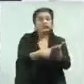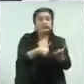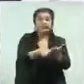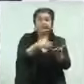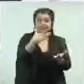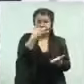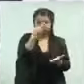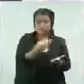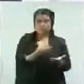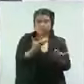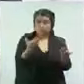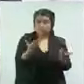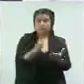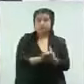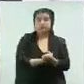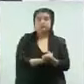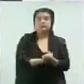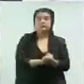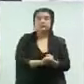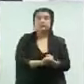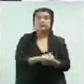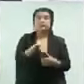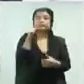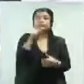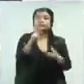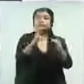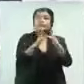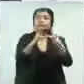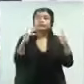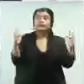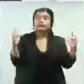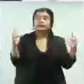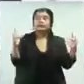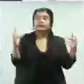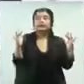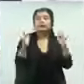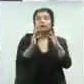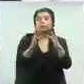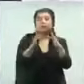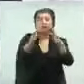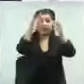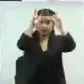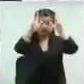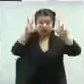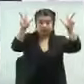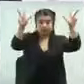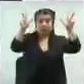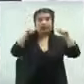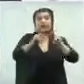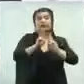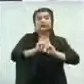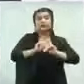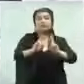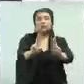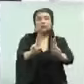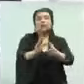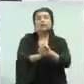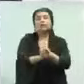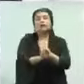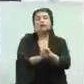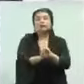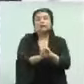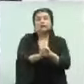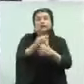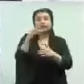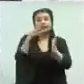realmente ese puente conecta a Suchitepéquez, Retaluleo, la boca costa